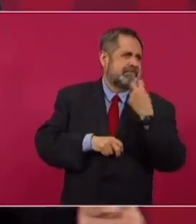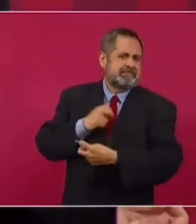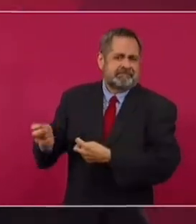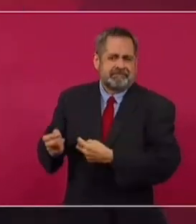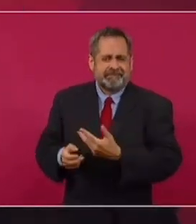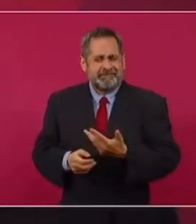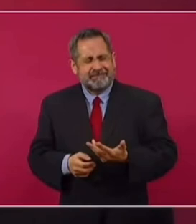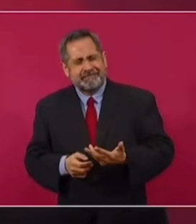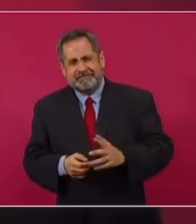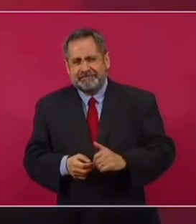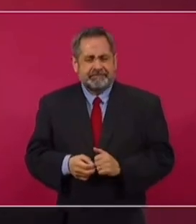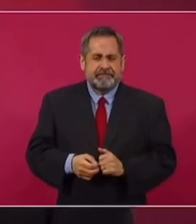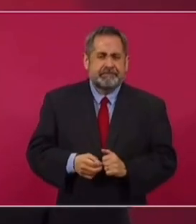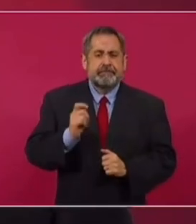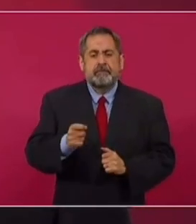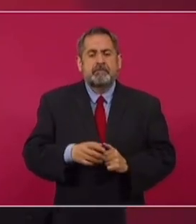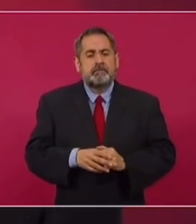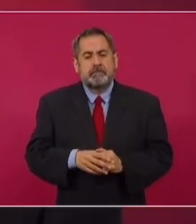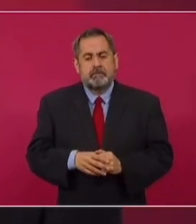Sin duda,